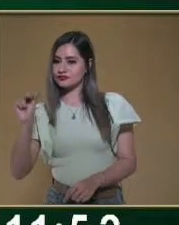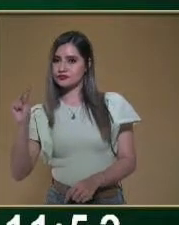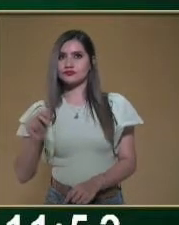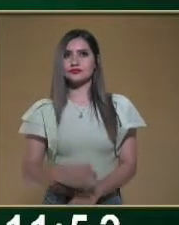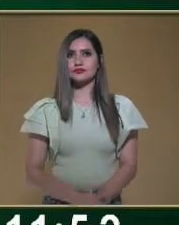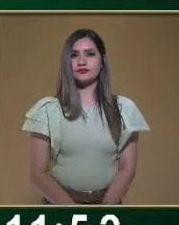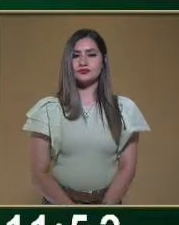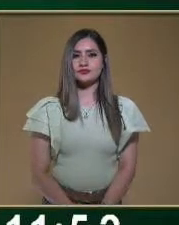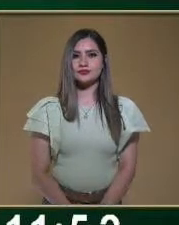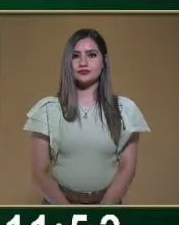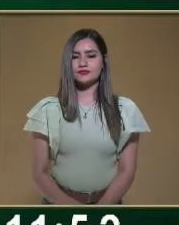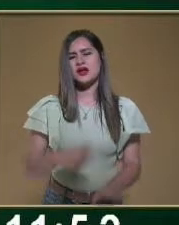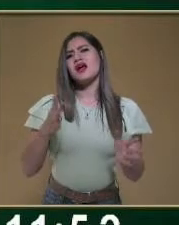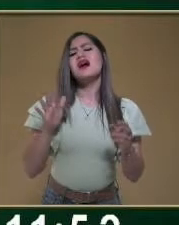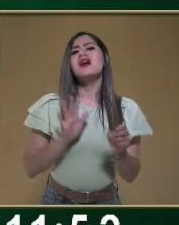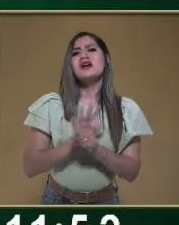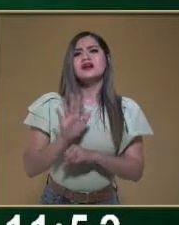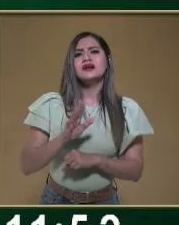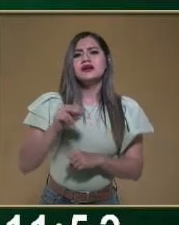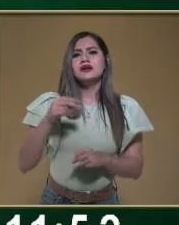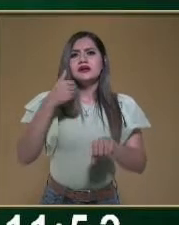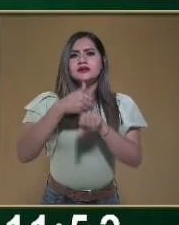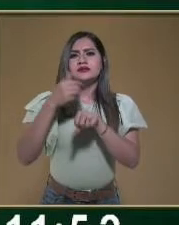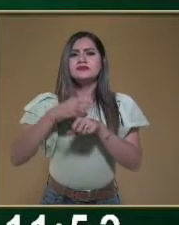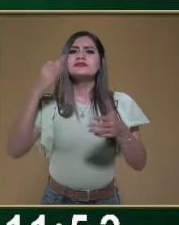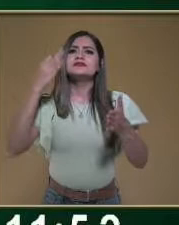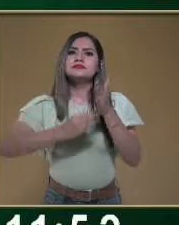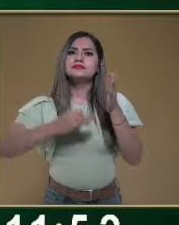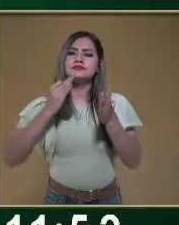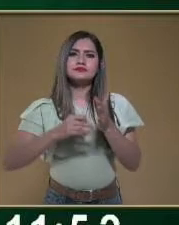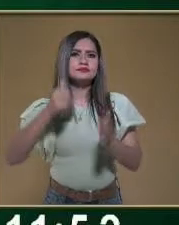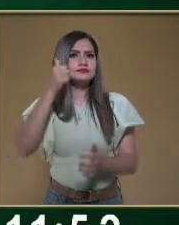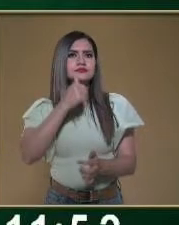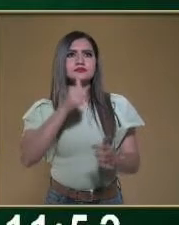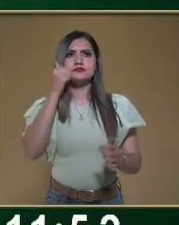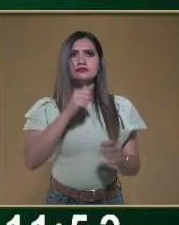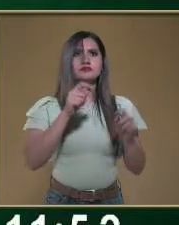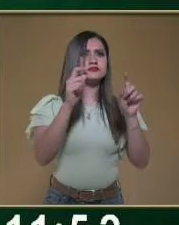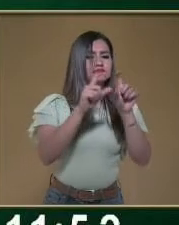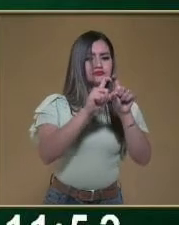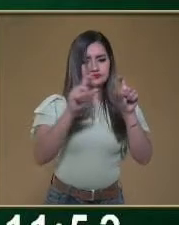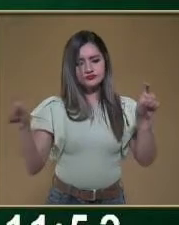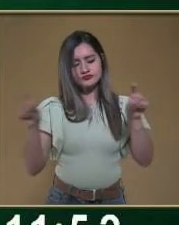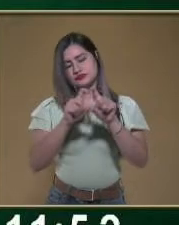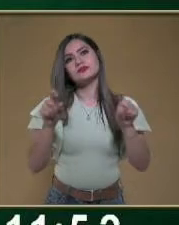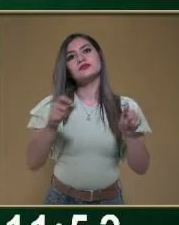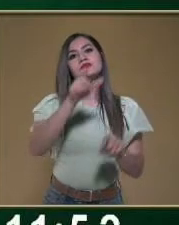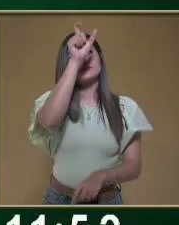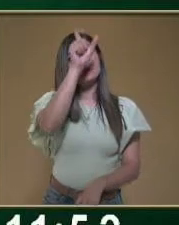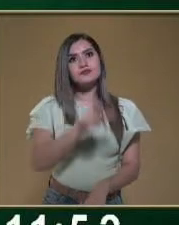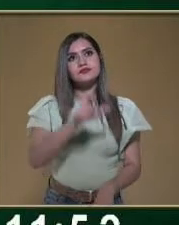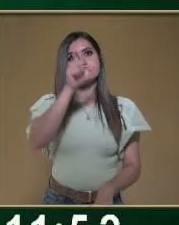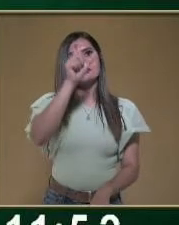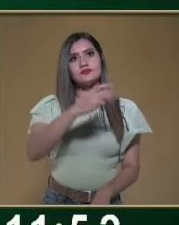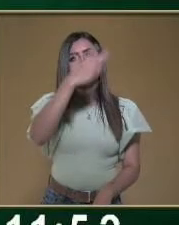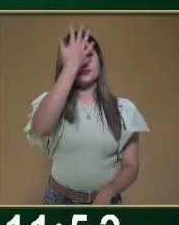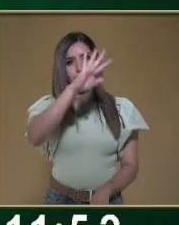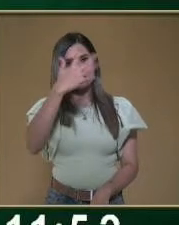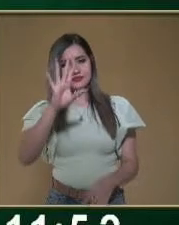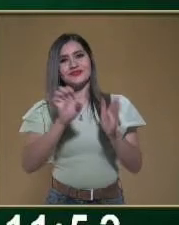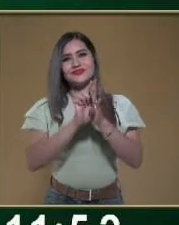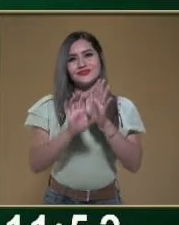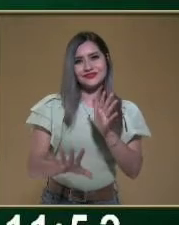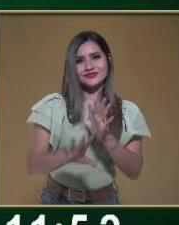¿Qué números faltan? Las filas van de 1 en 1 y las columnas de 10 en 10. Por